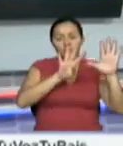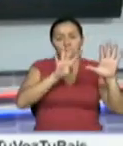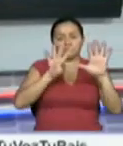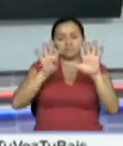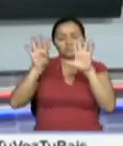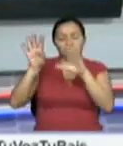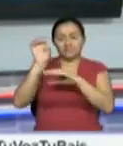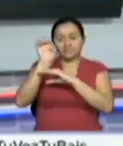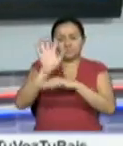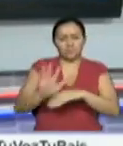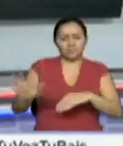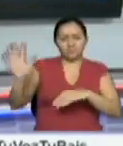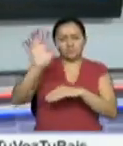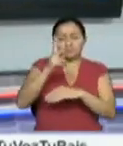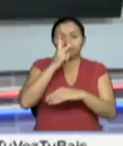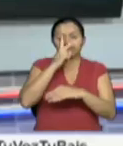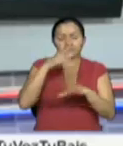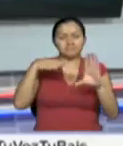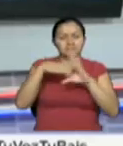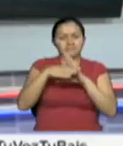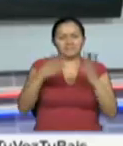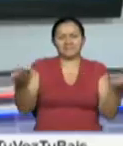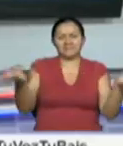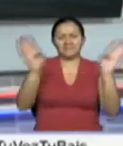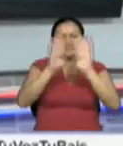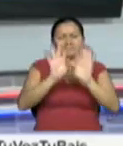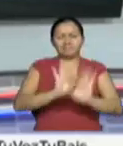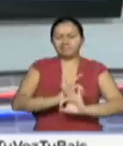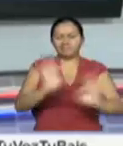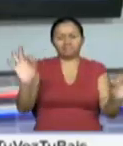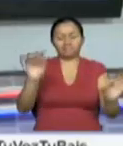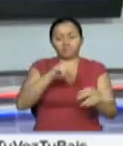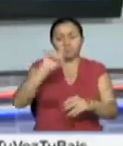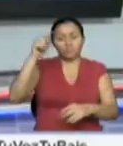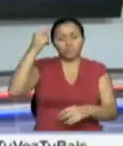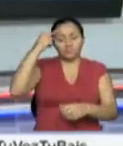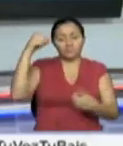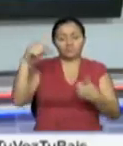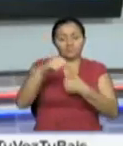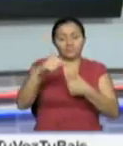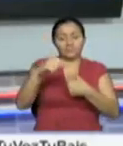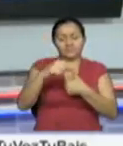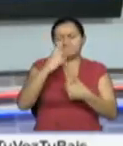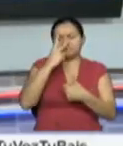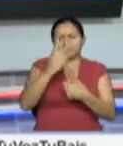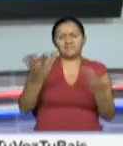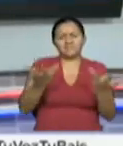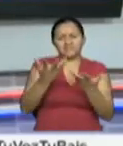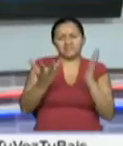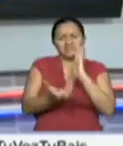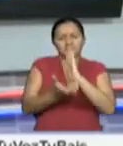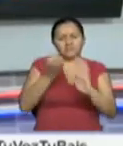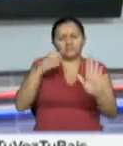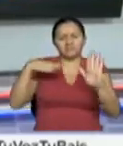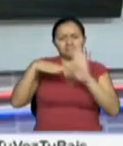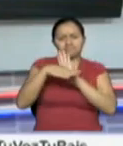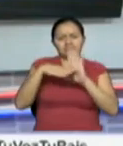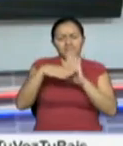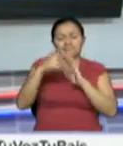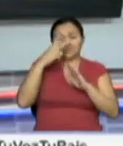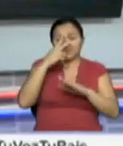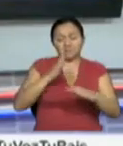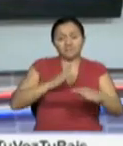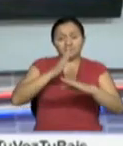los ecuatorianos amanecieron con los bancos cerrados. El gobierno de Yamil Maguad había decretado un feriado bancario, que días más